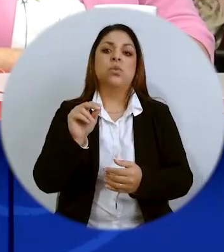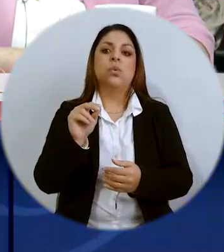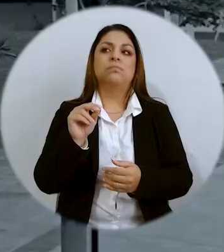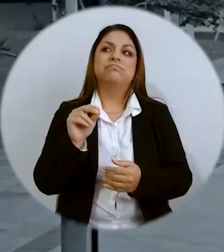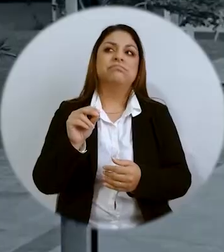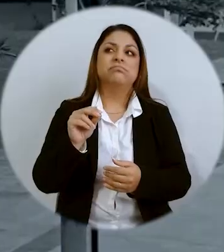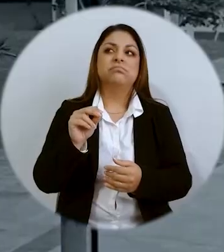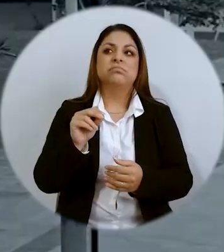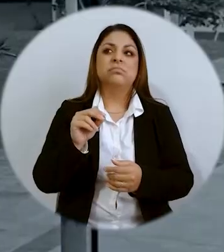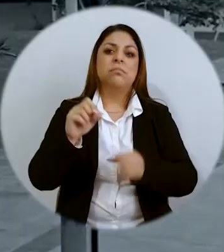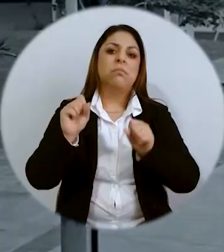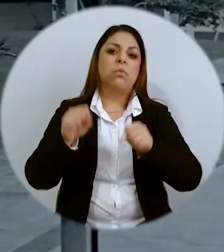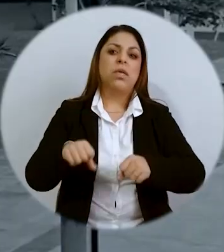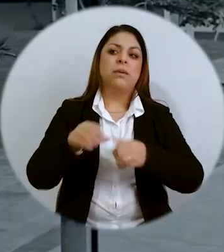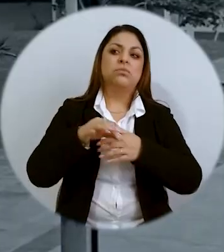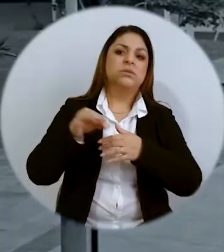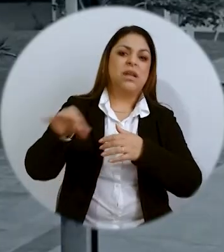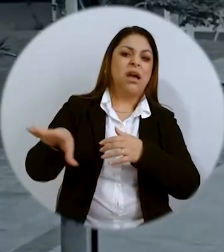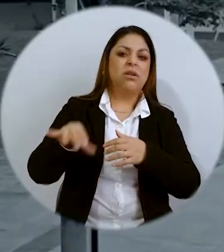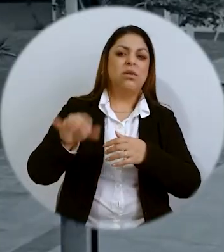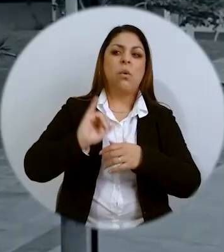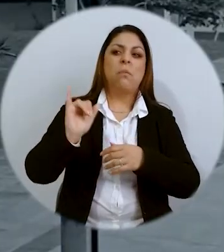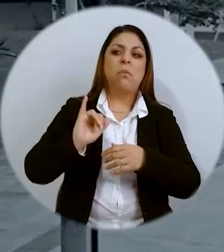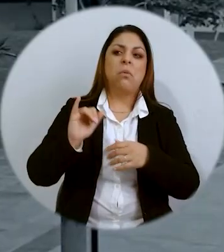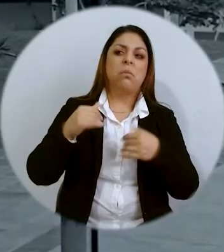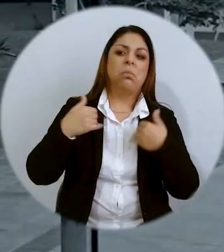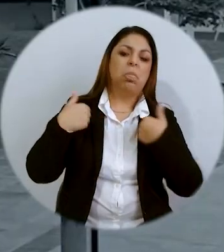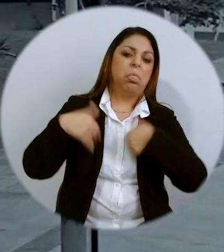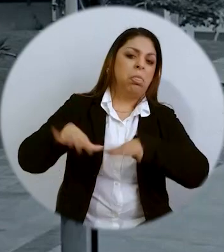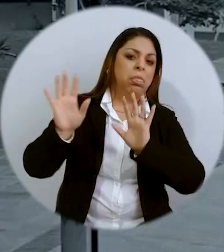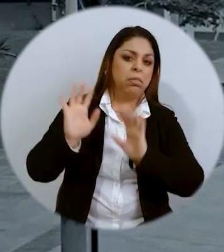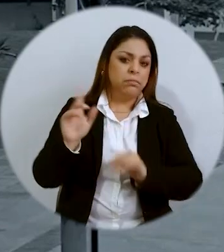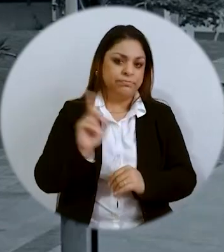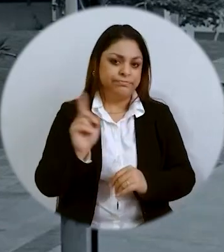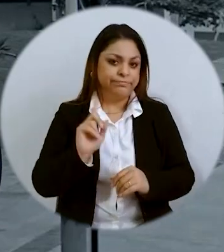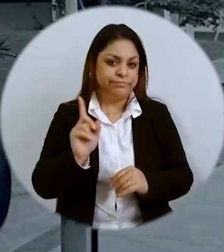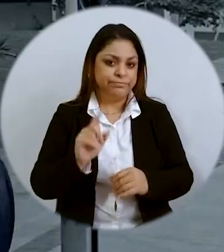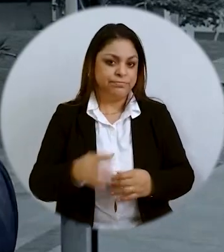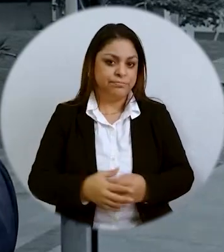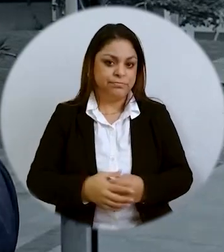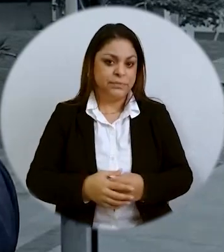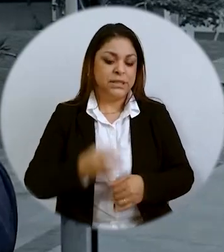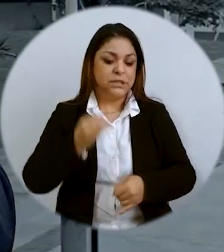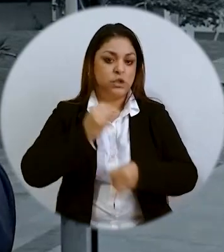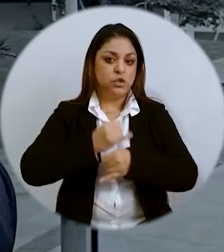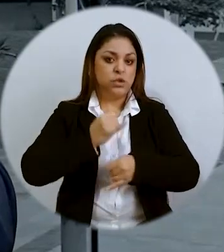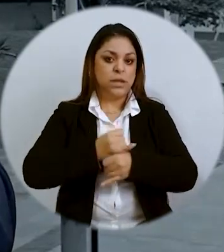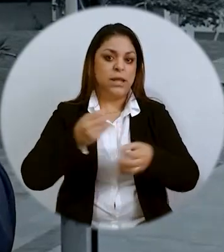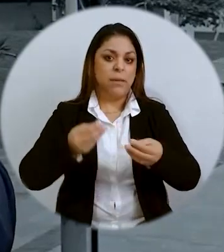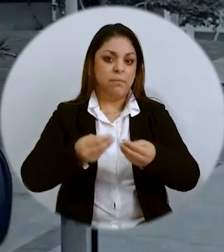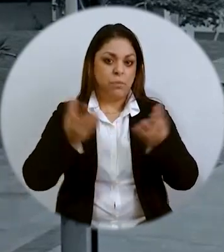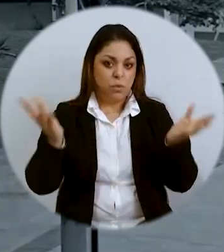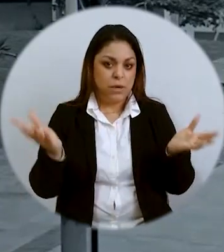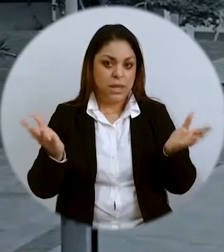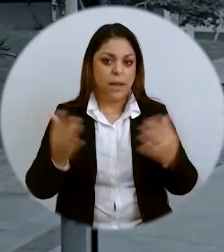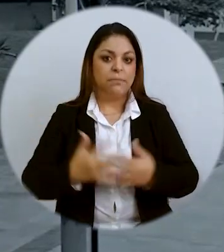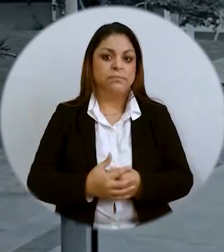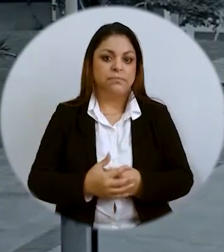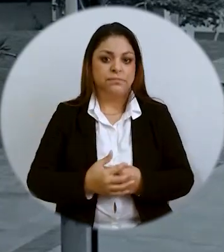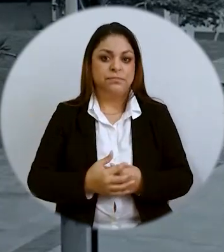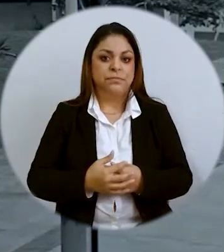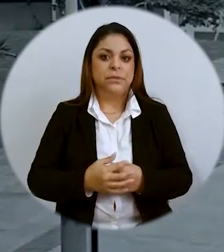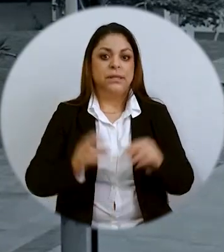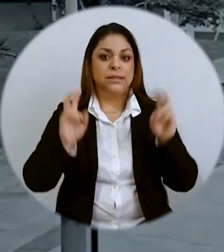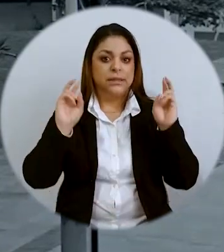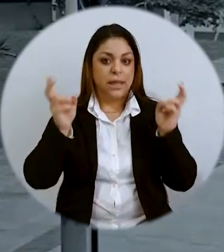lo podamos dejar simplemente a la libre. De la institucionalidad pública en